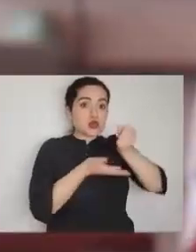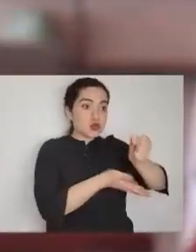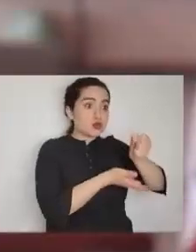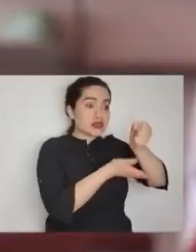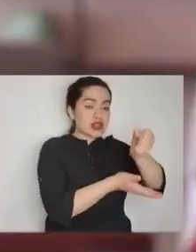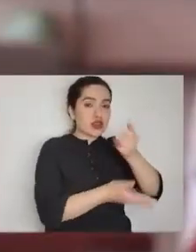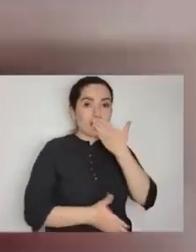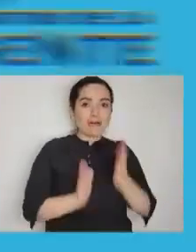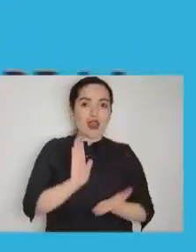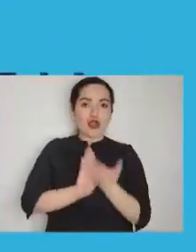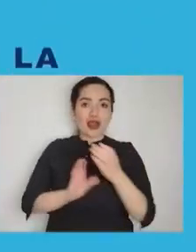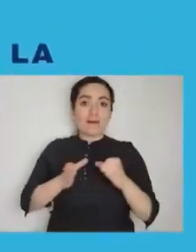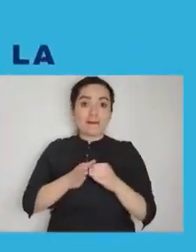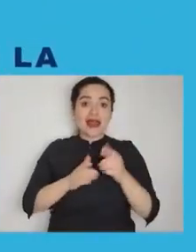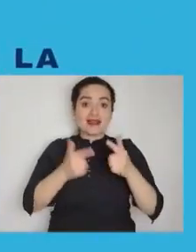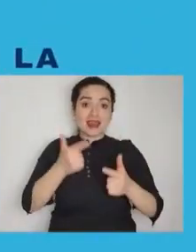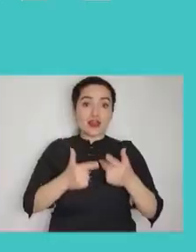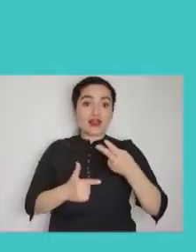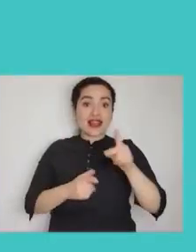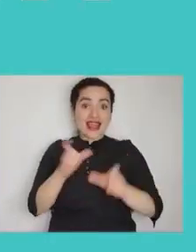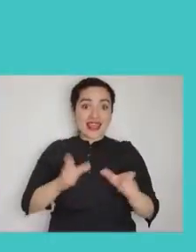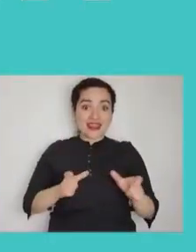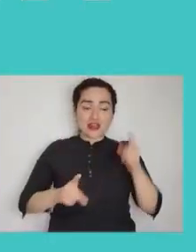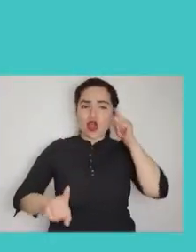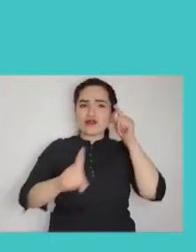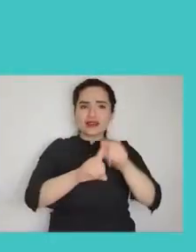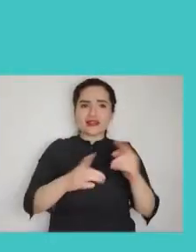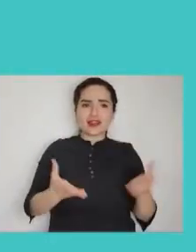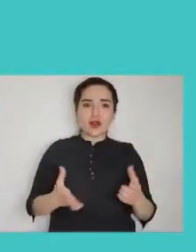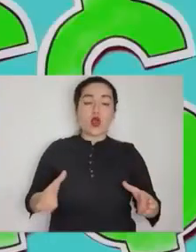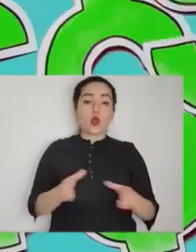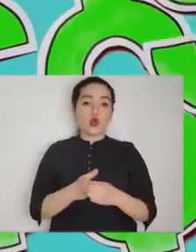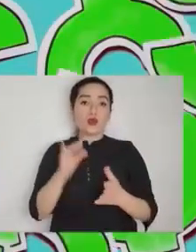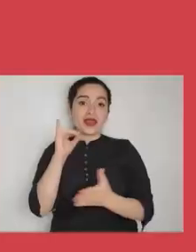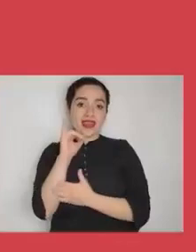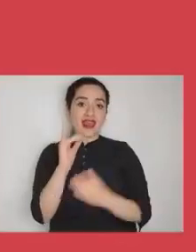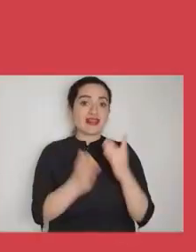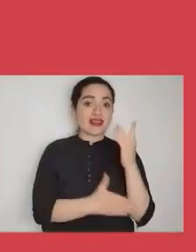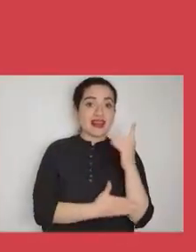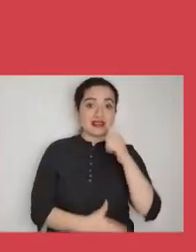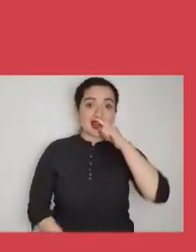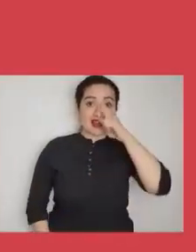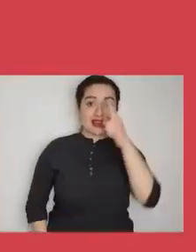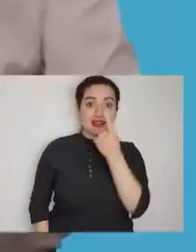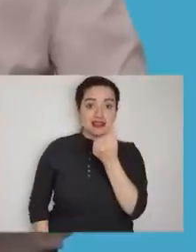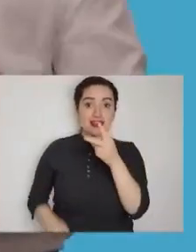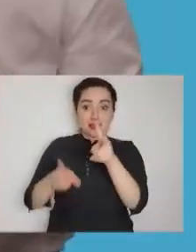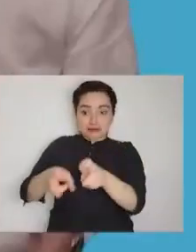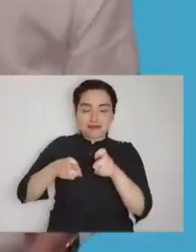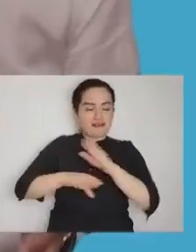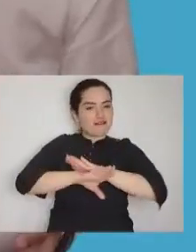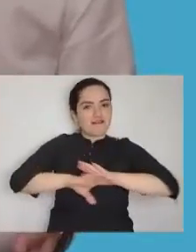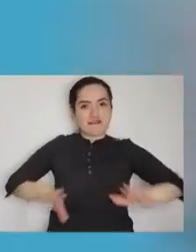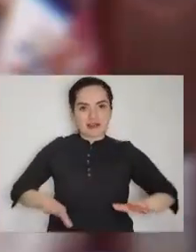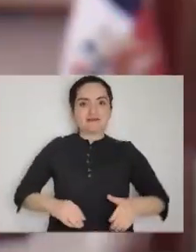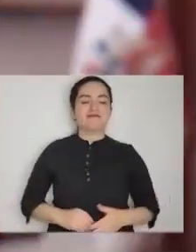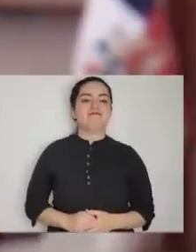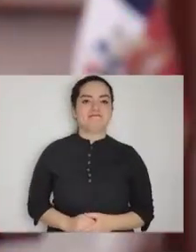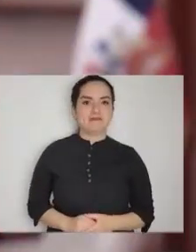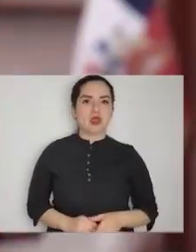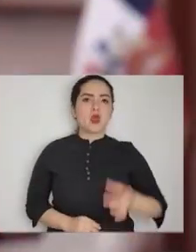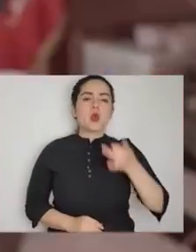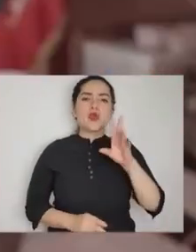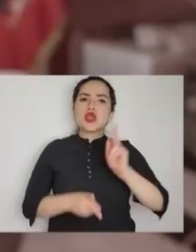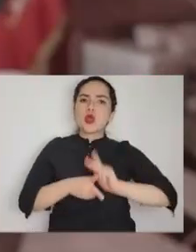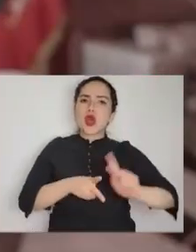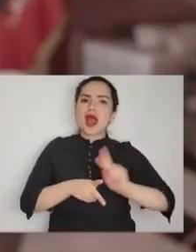mejorar. Ese es el objetivo del Partido de la Gente, terminar con el lucro de la izquierda elitista y la derecha elitista, que lo único